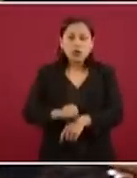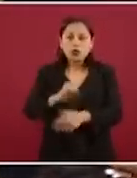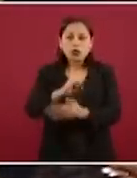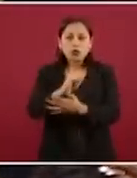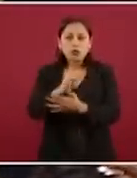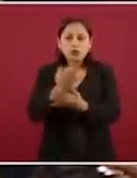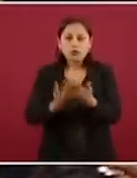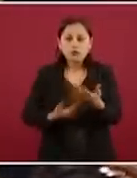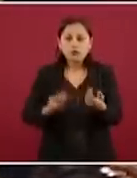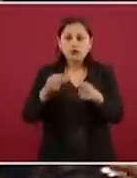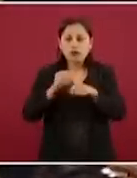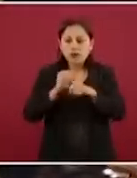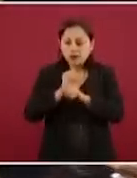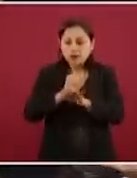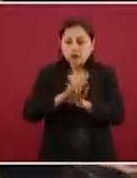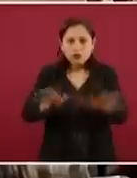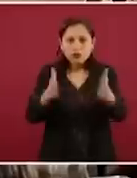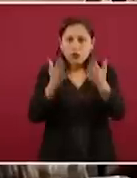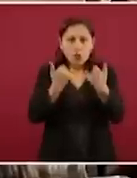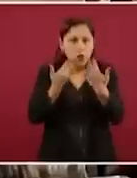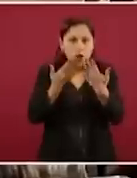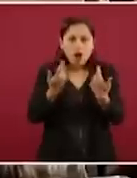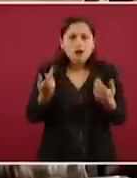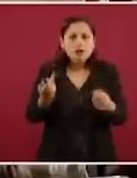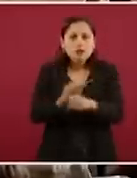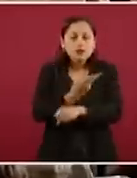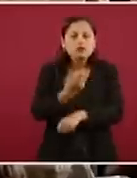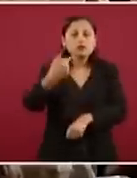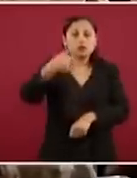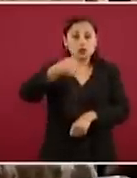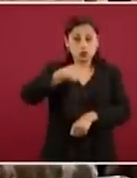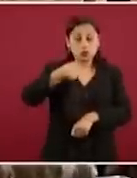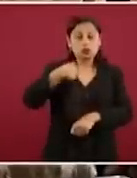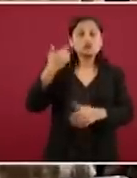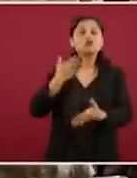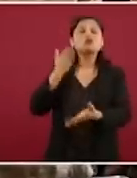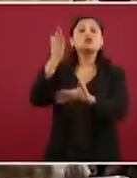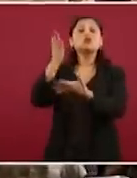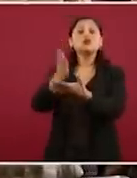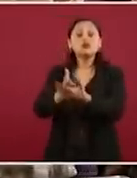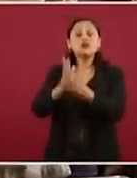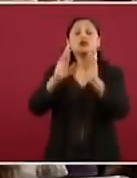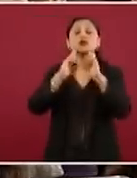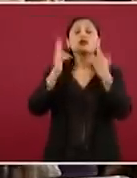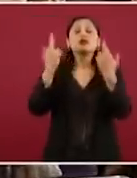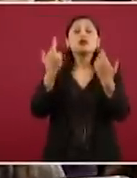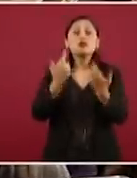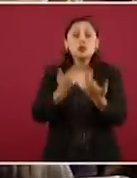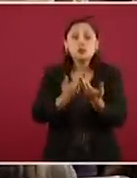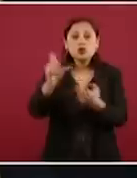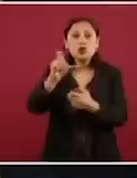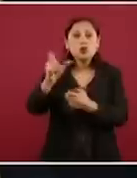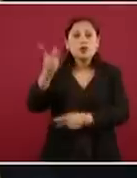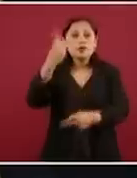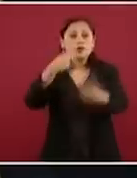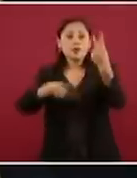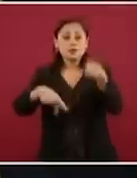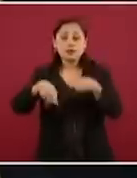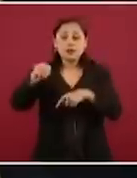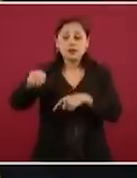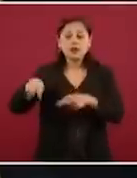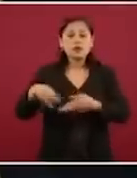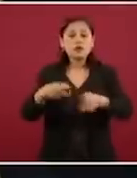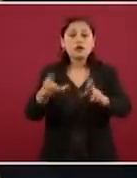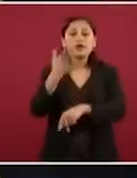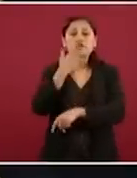me perdón, me tocó estar en una reunión donde vino una comisión de gente del río